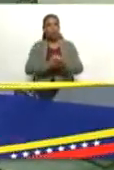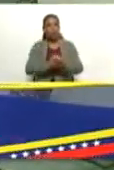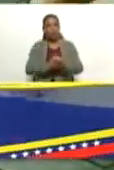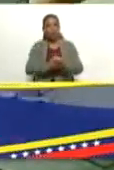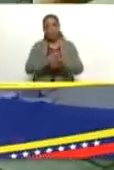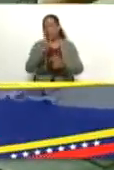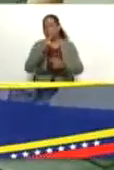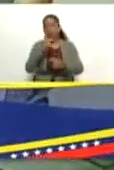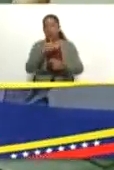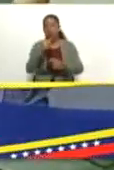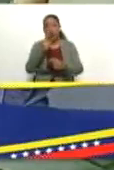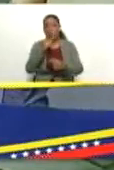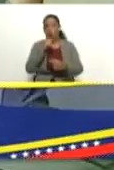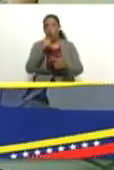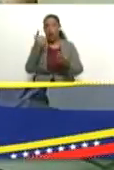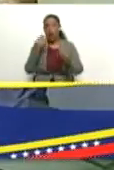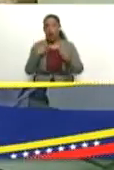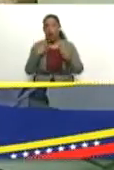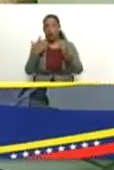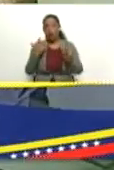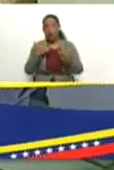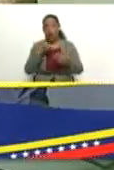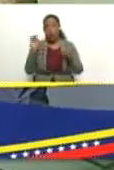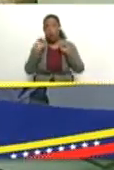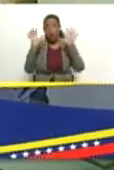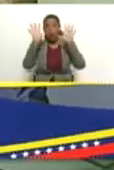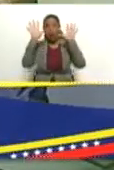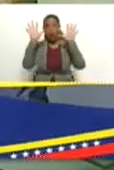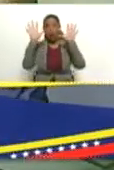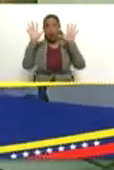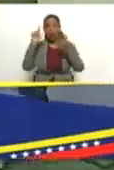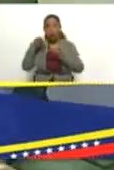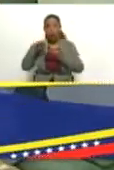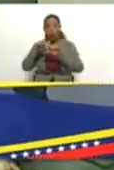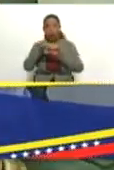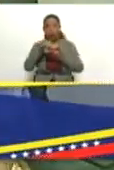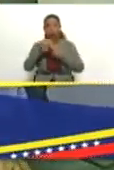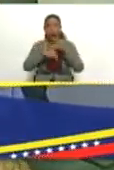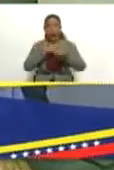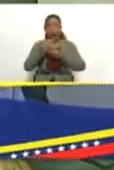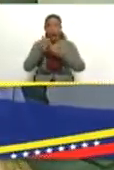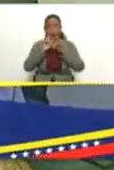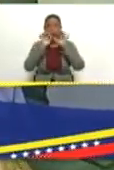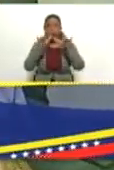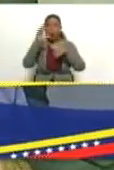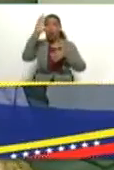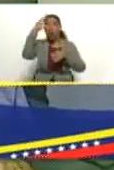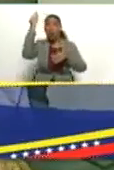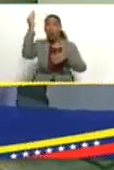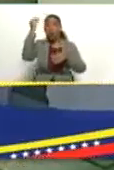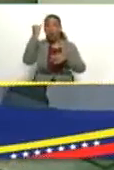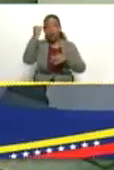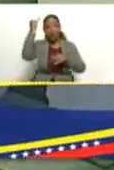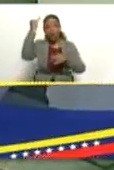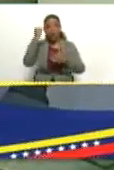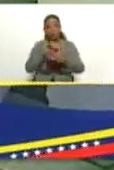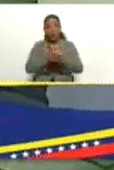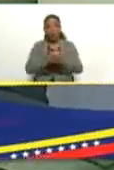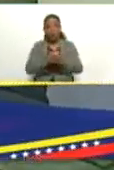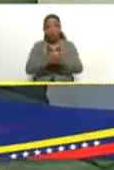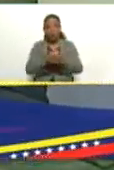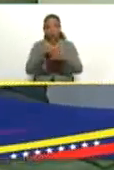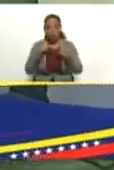existiéramos. Sencillamente, somos un milagro andante creado por las bendiciones de Dios. Y uno